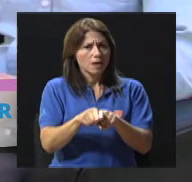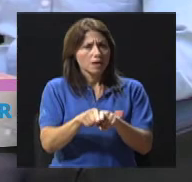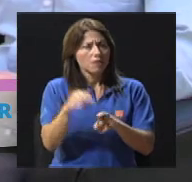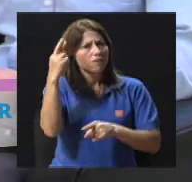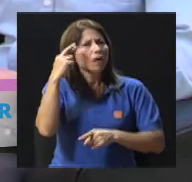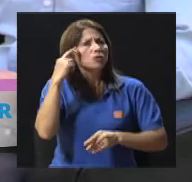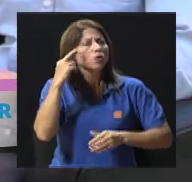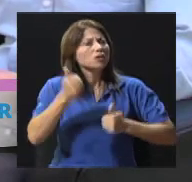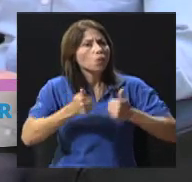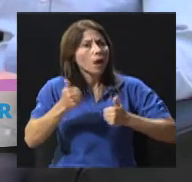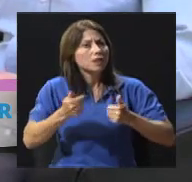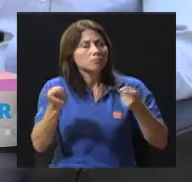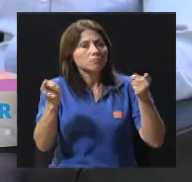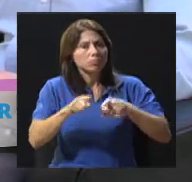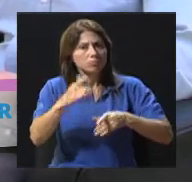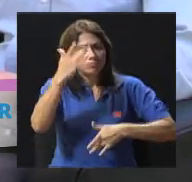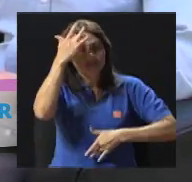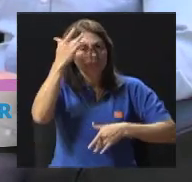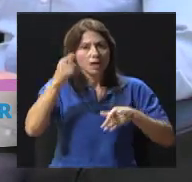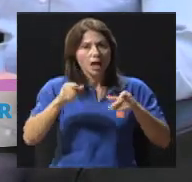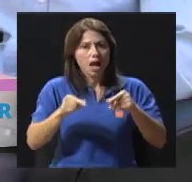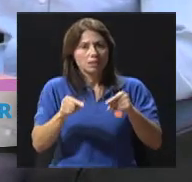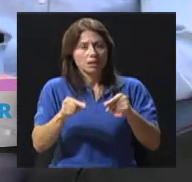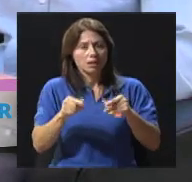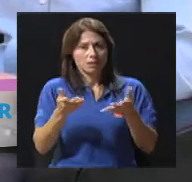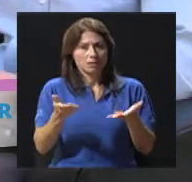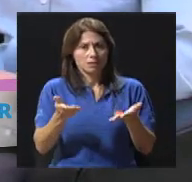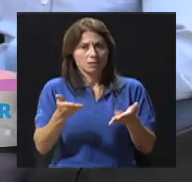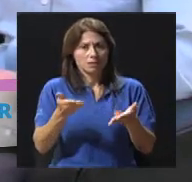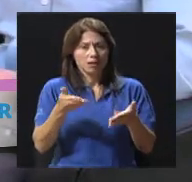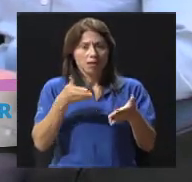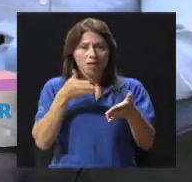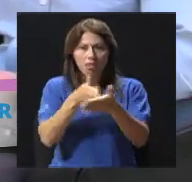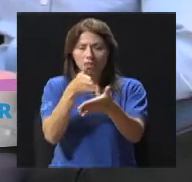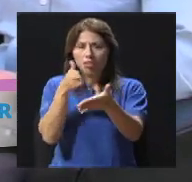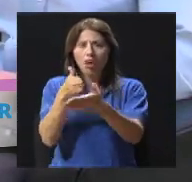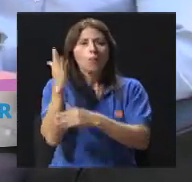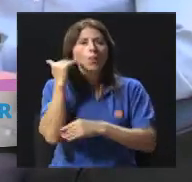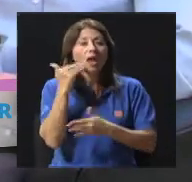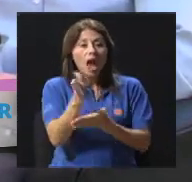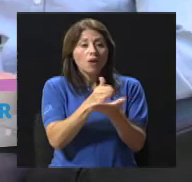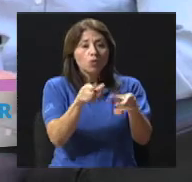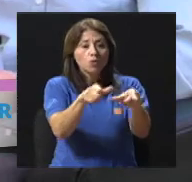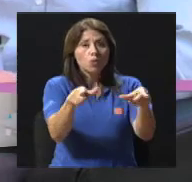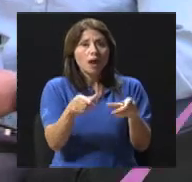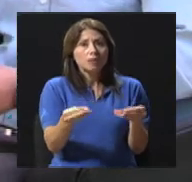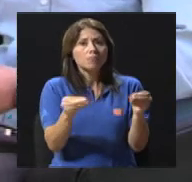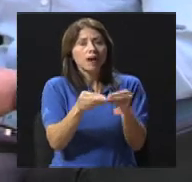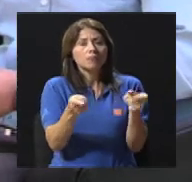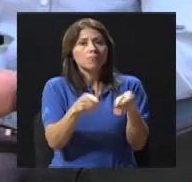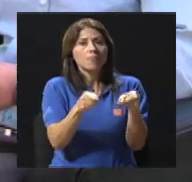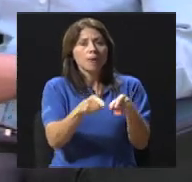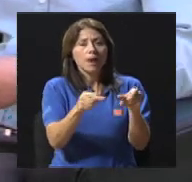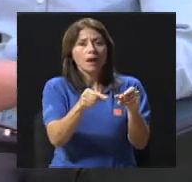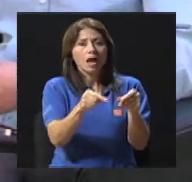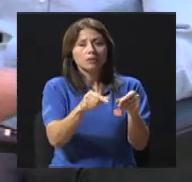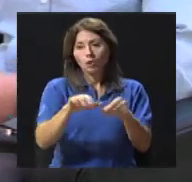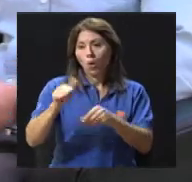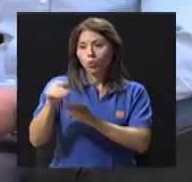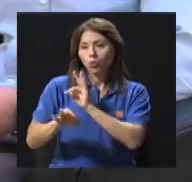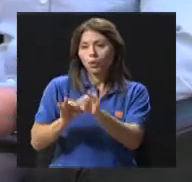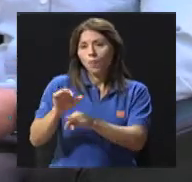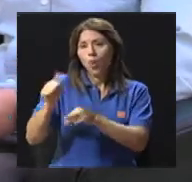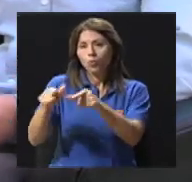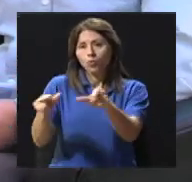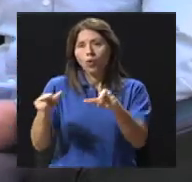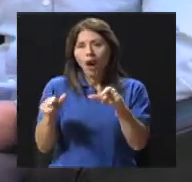las razones por las cuales, pues, un tipo de cáncer específicamente afecta más en una región que en otra. Todo ese